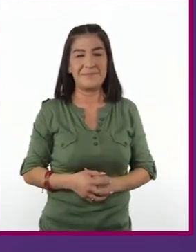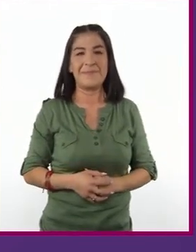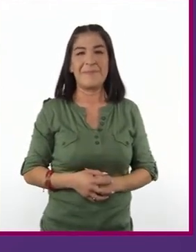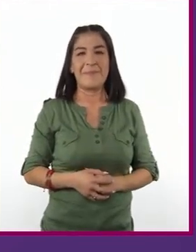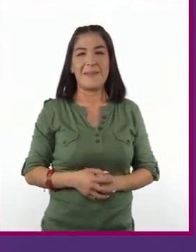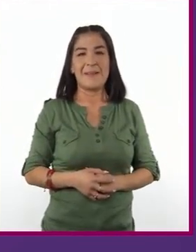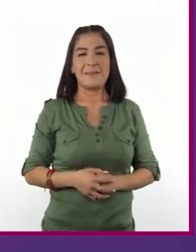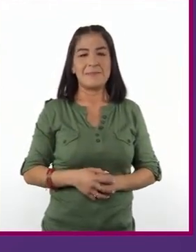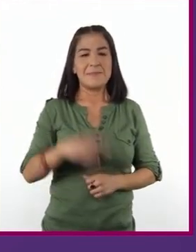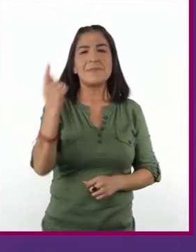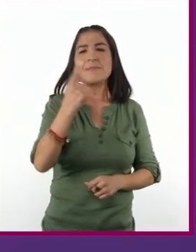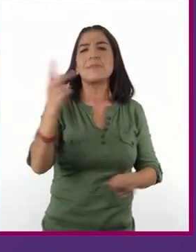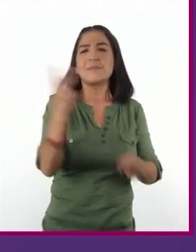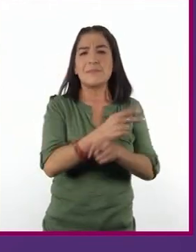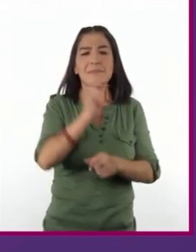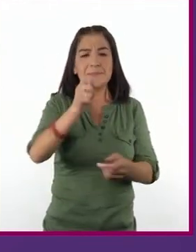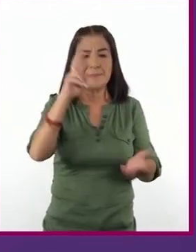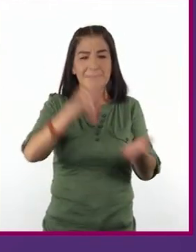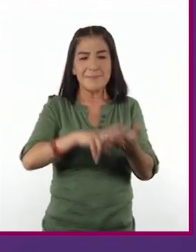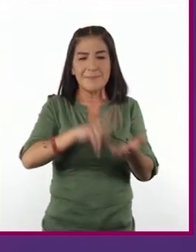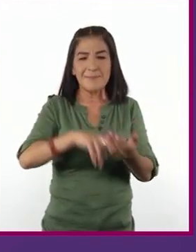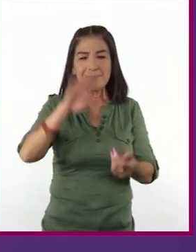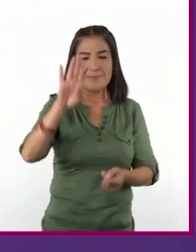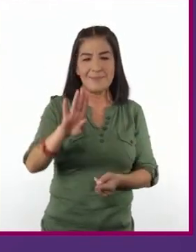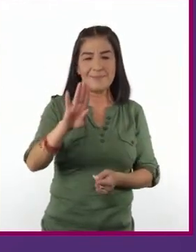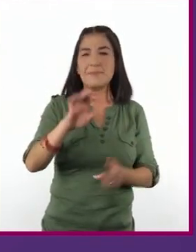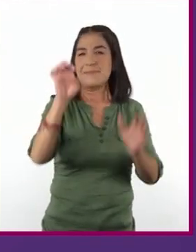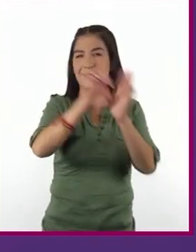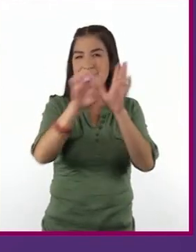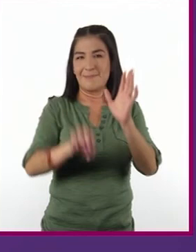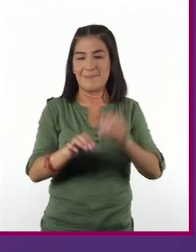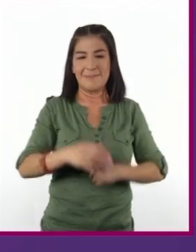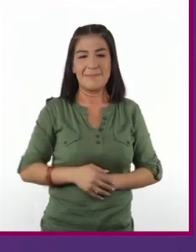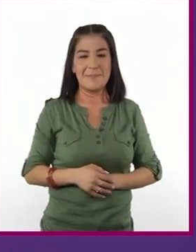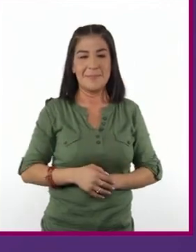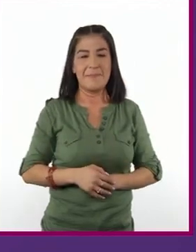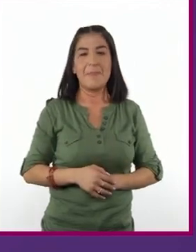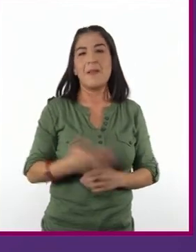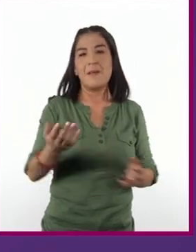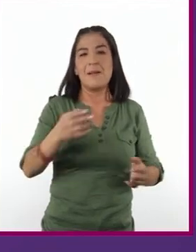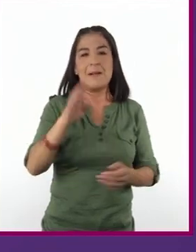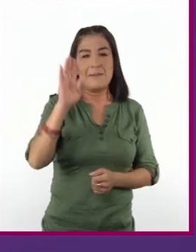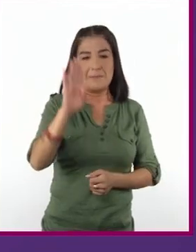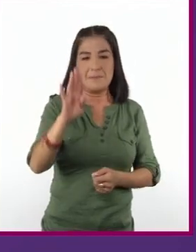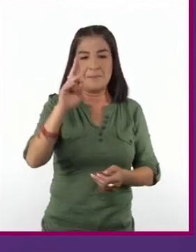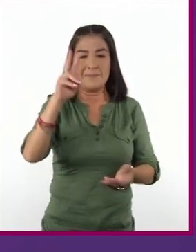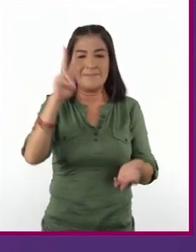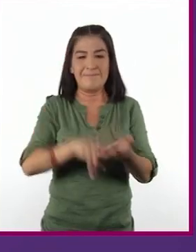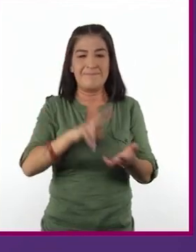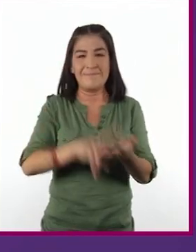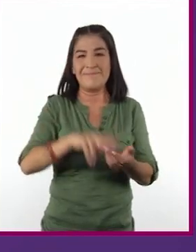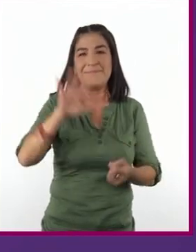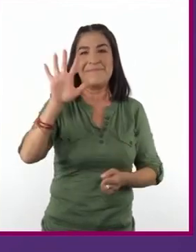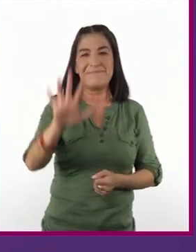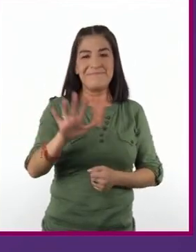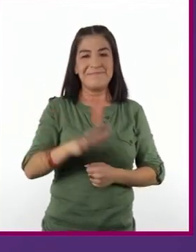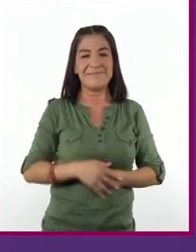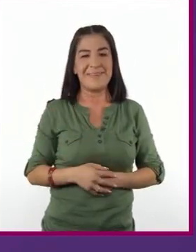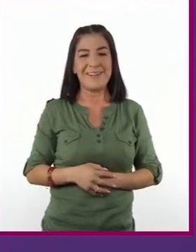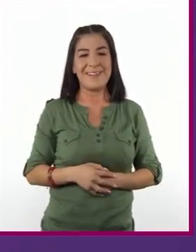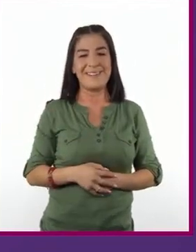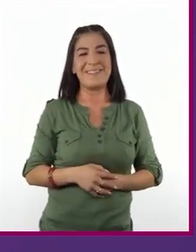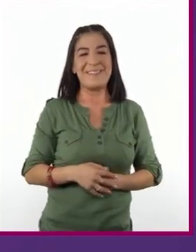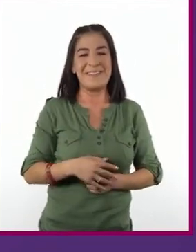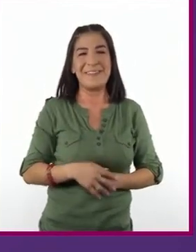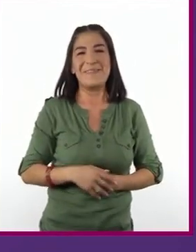Ahora, ¿qué ocurrirá si se modifica el valor de b? Por ejemplo, si ahora b vale 5. Muy bien, la línea cruza el